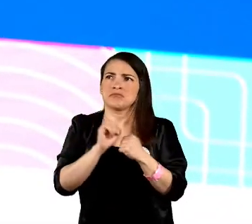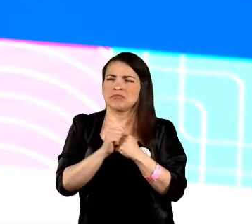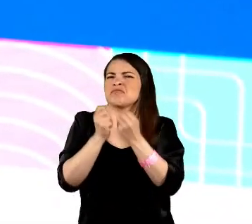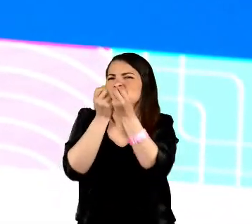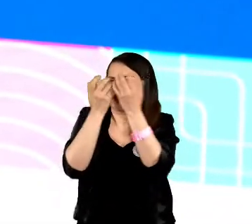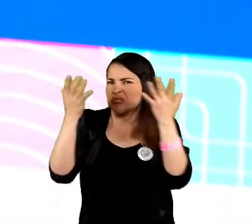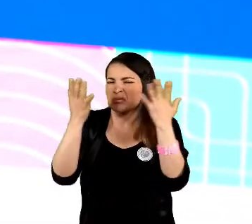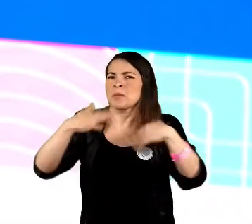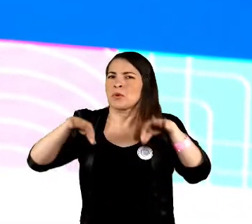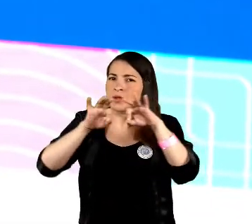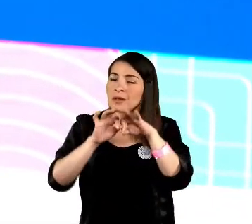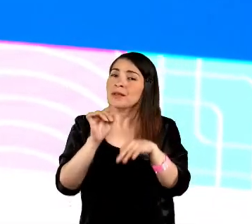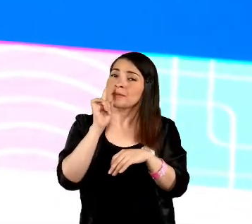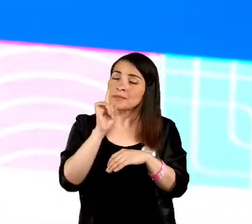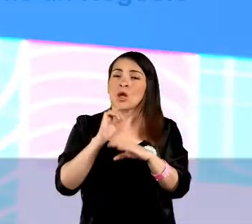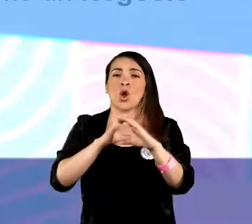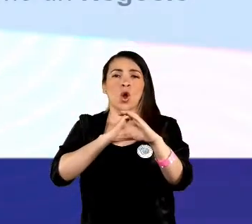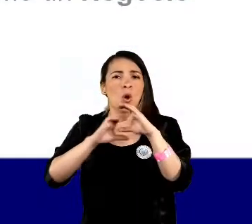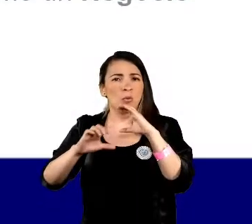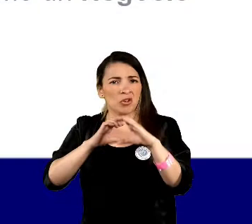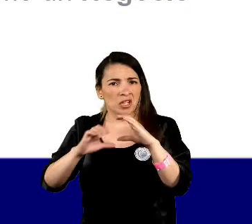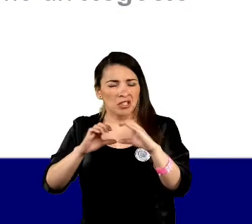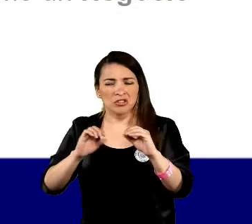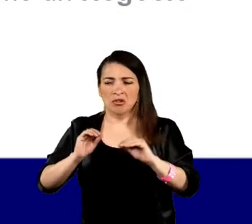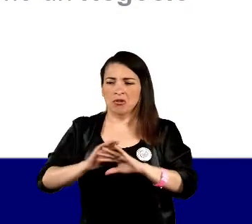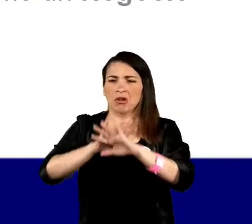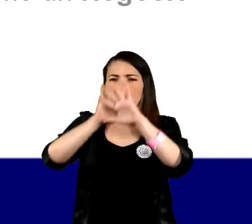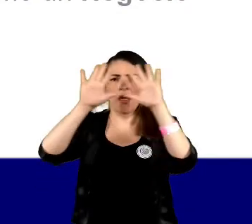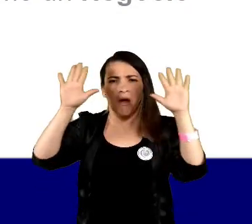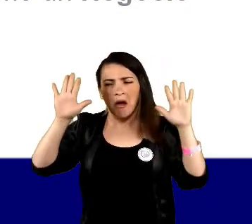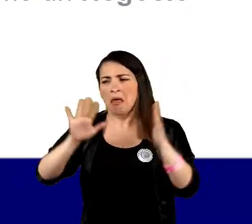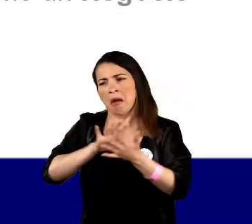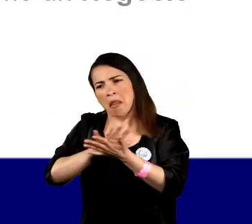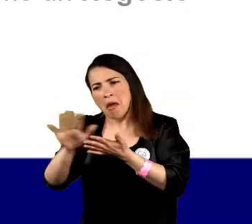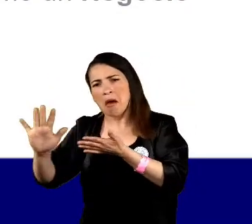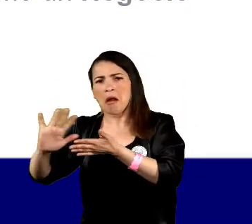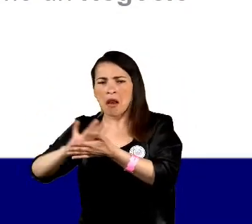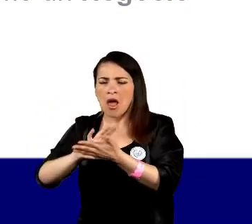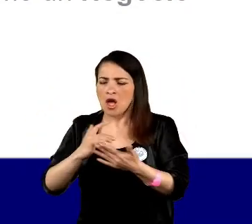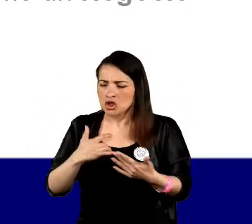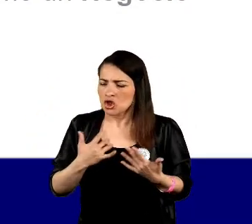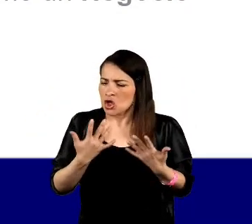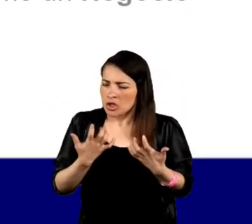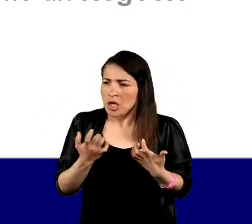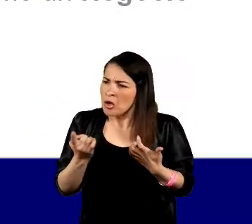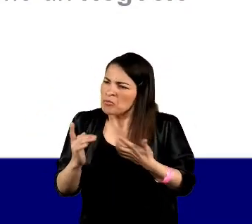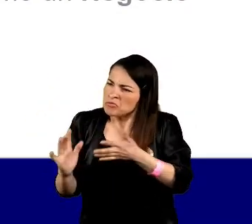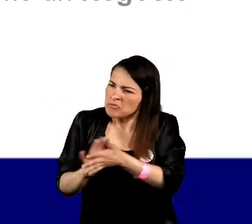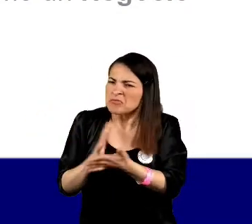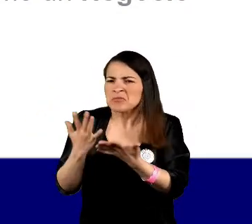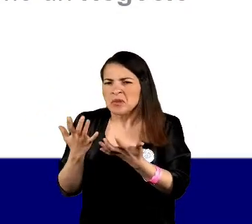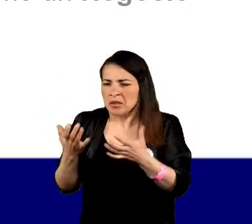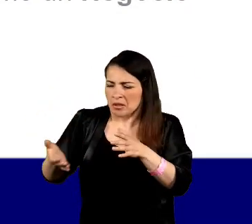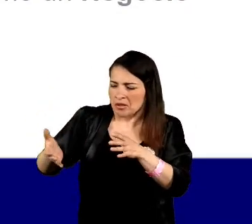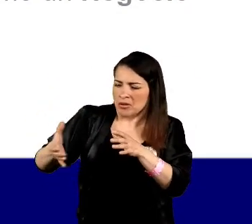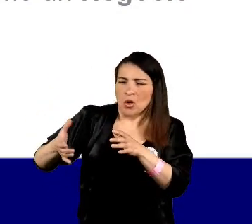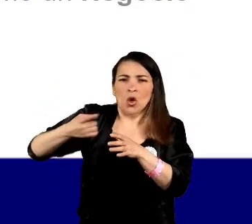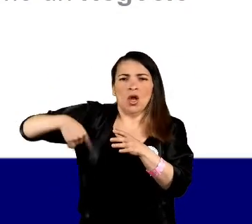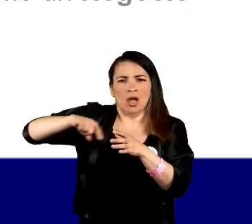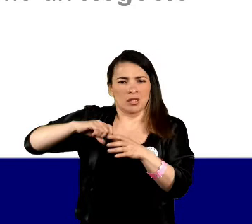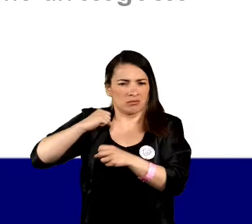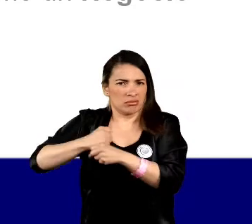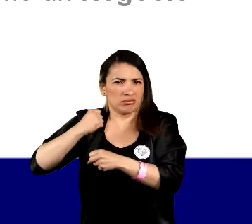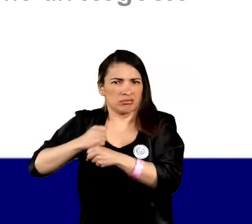comunicación fluida y Clara de lo que uno quiere con su equipo interno con